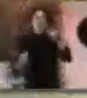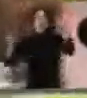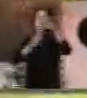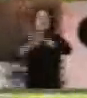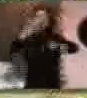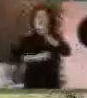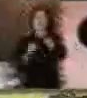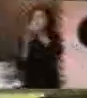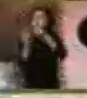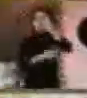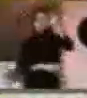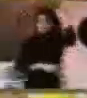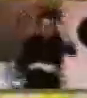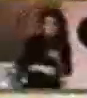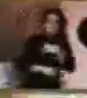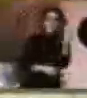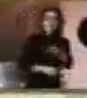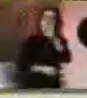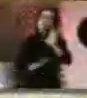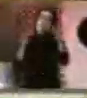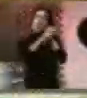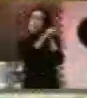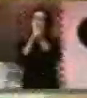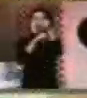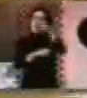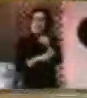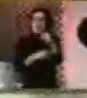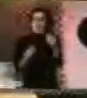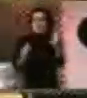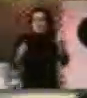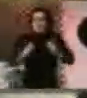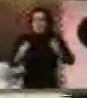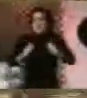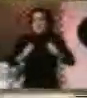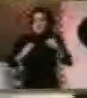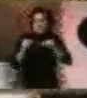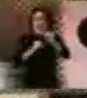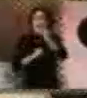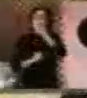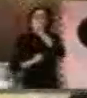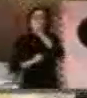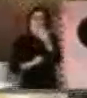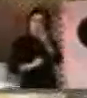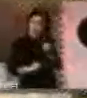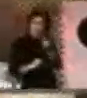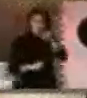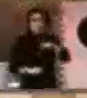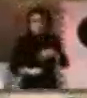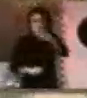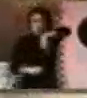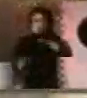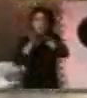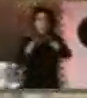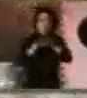se puedan escuchar. Porque esta murga en la vida se va a callar. Los trapasones han nacido para criticar.